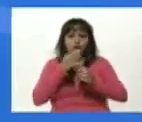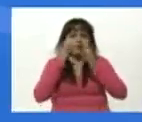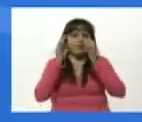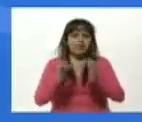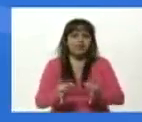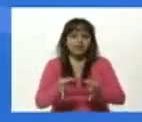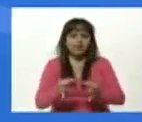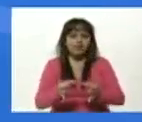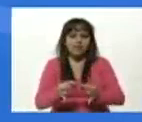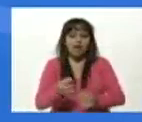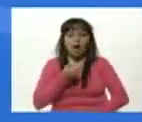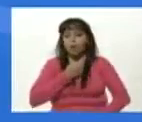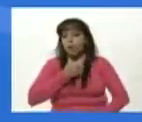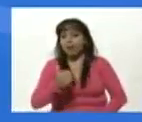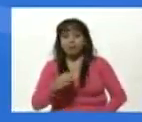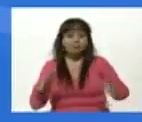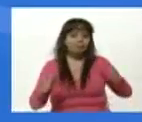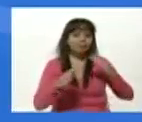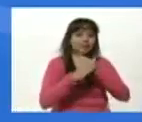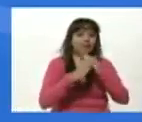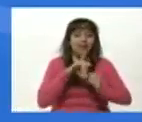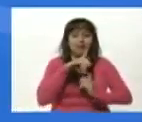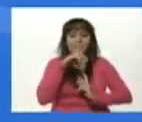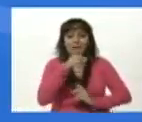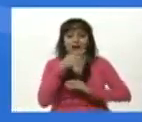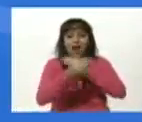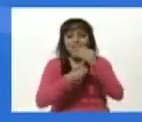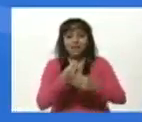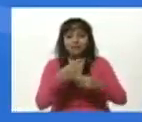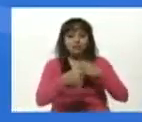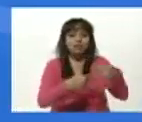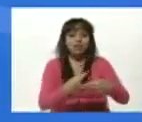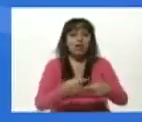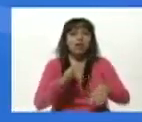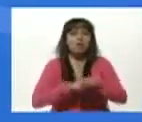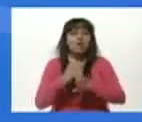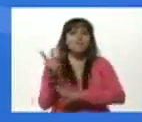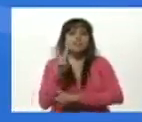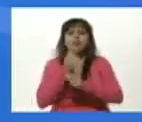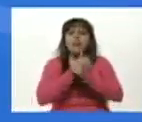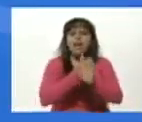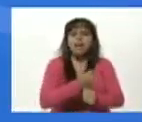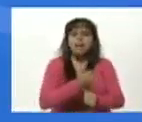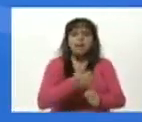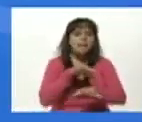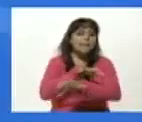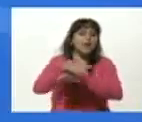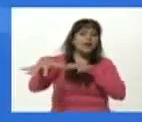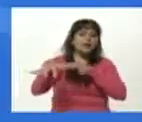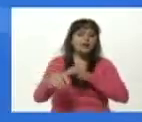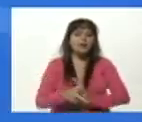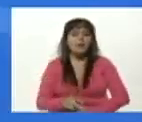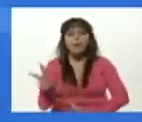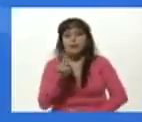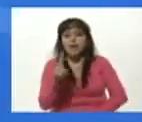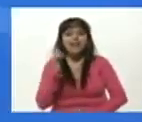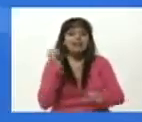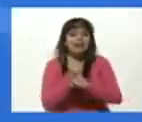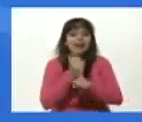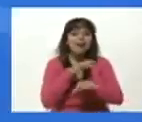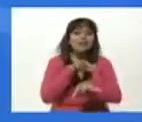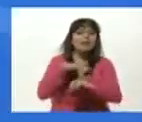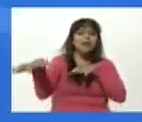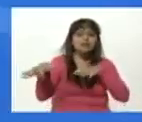a tanta amenaza, a tanto daño de las sanciones. Porque la Venezuela que ama es mayoría. Porque la Venezuela que trabaja